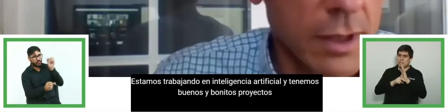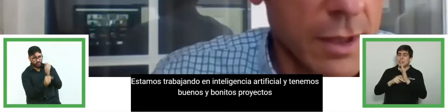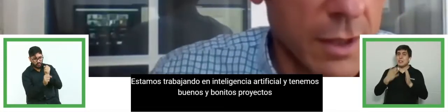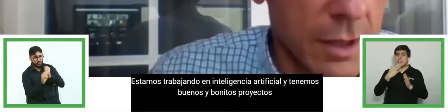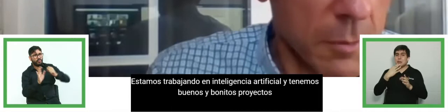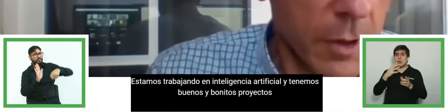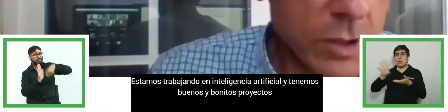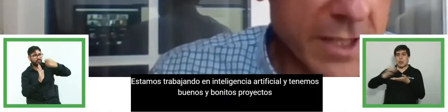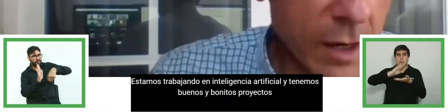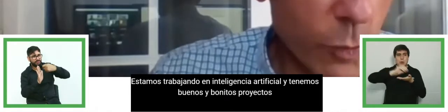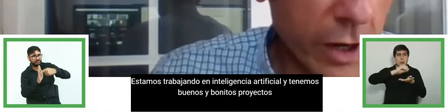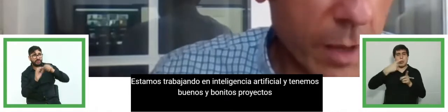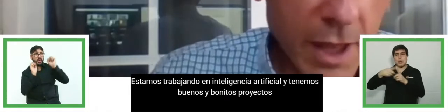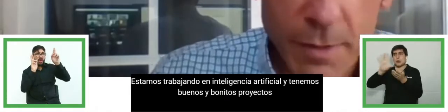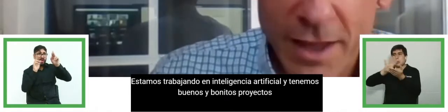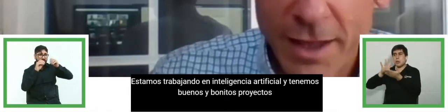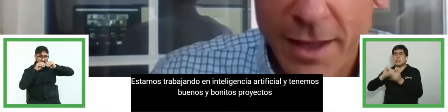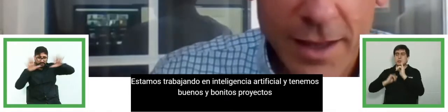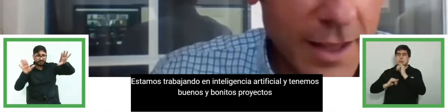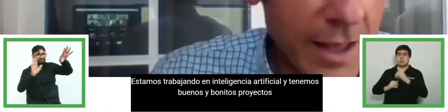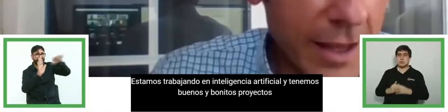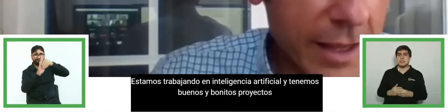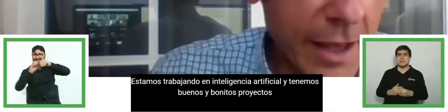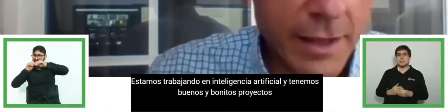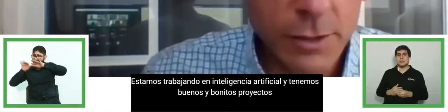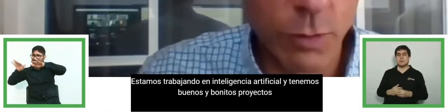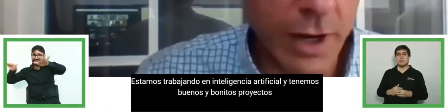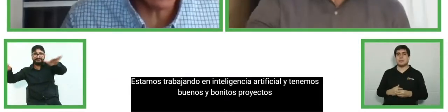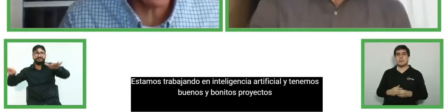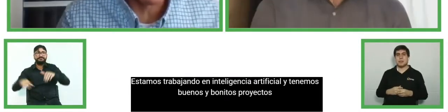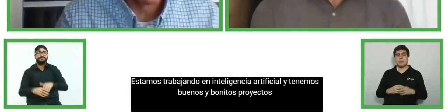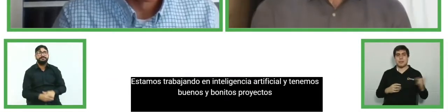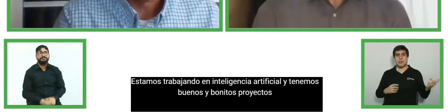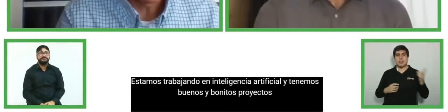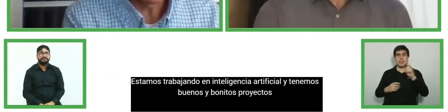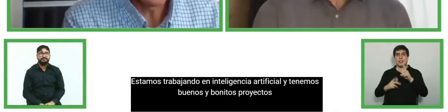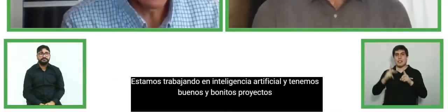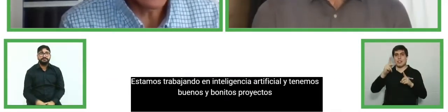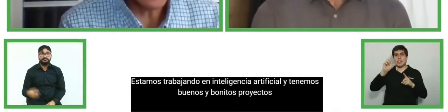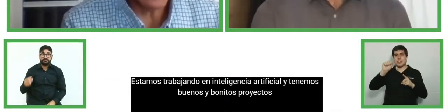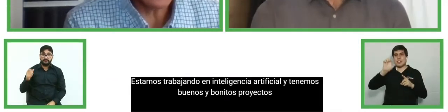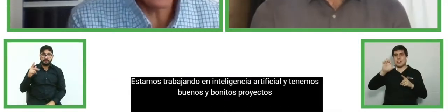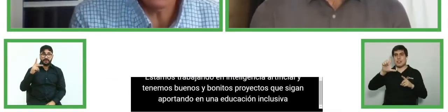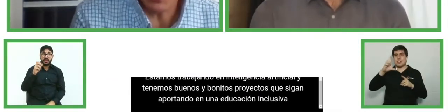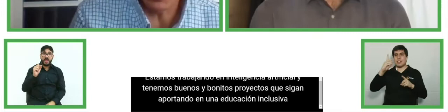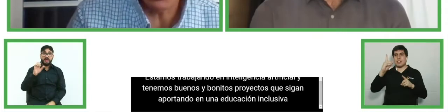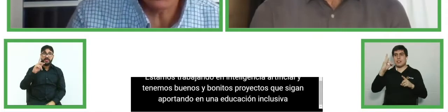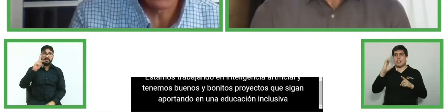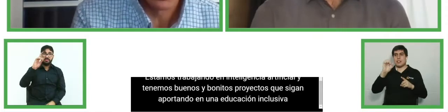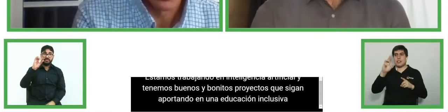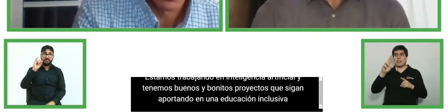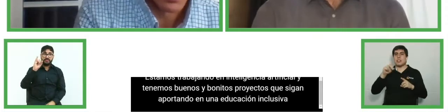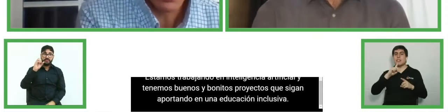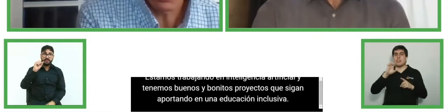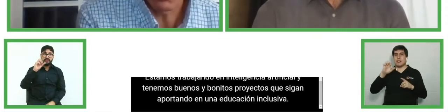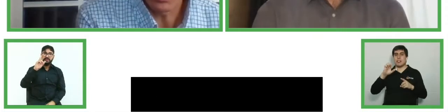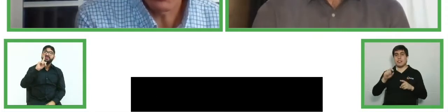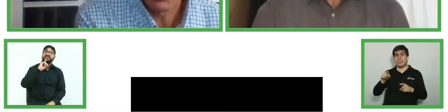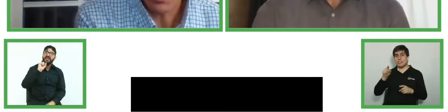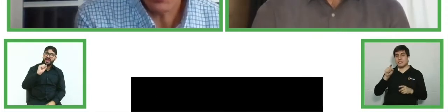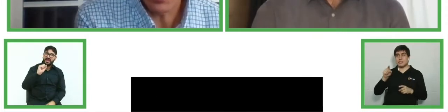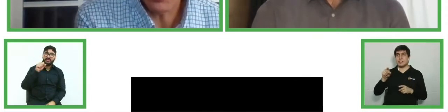opinión. Vamos a pasar muy rápidamente a Kyle Duarte, de Science and Smiles.